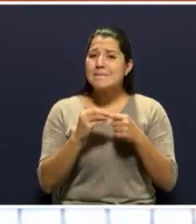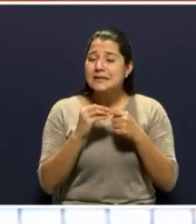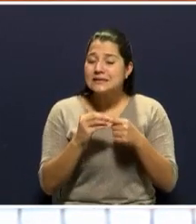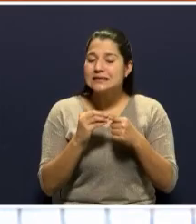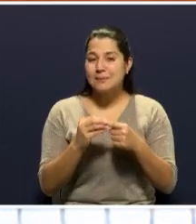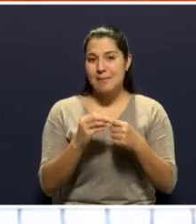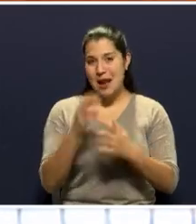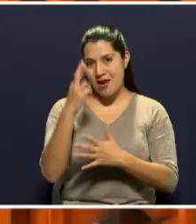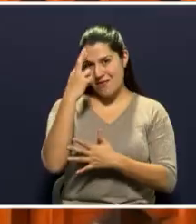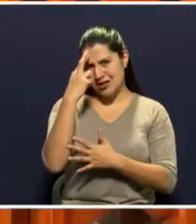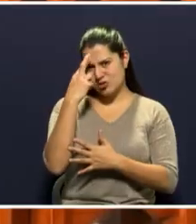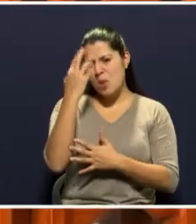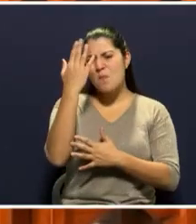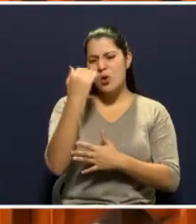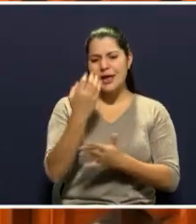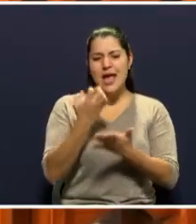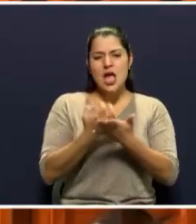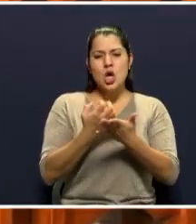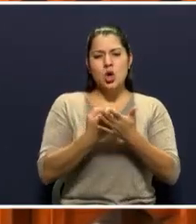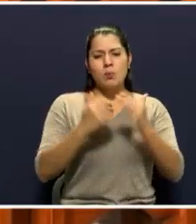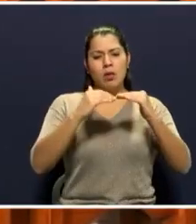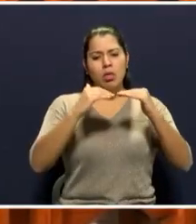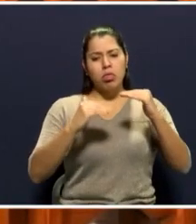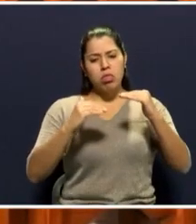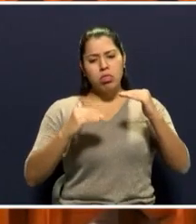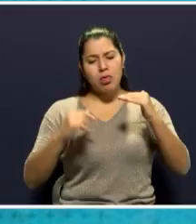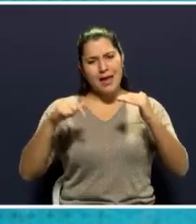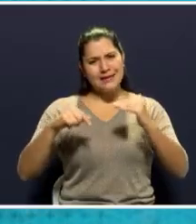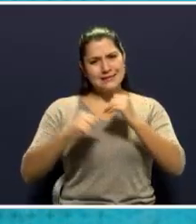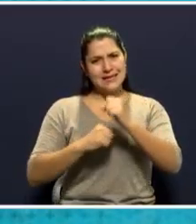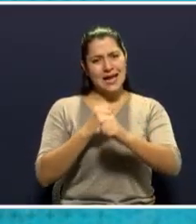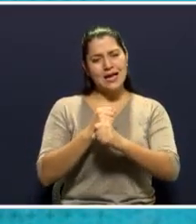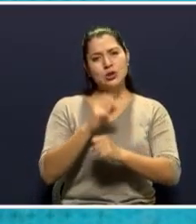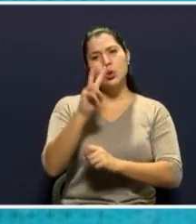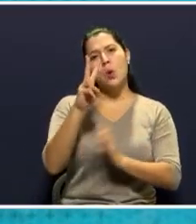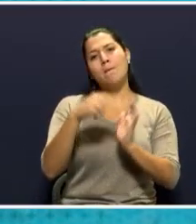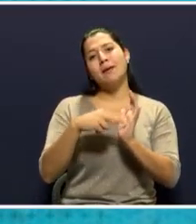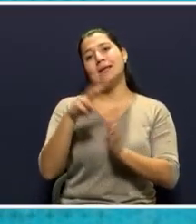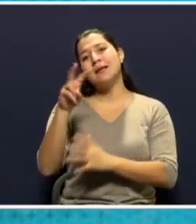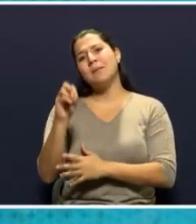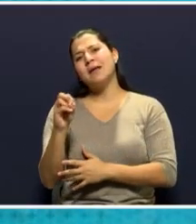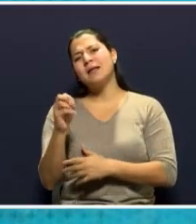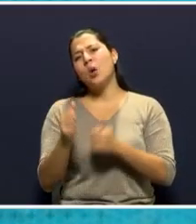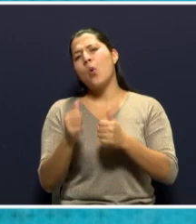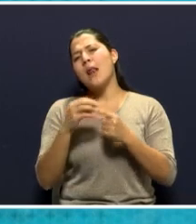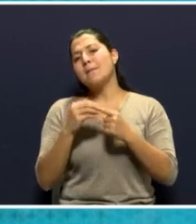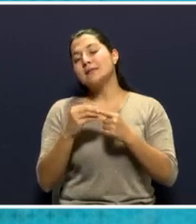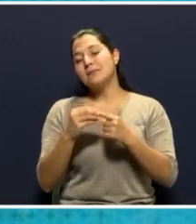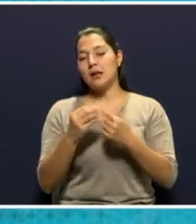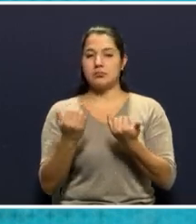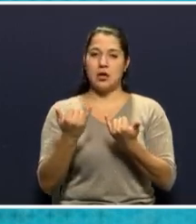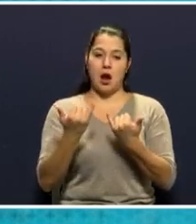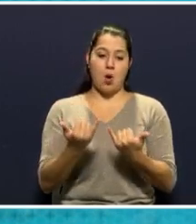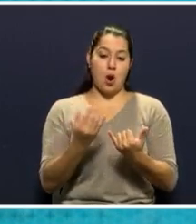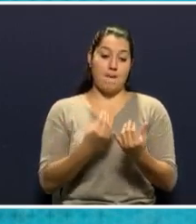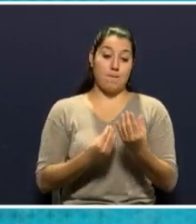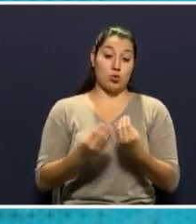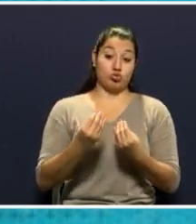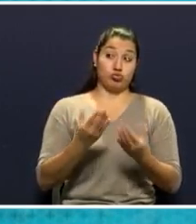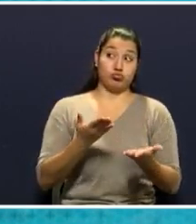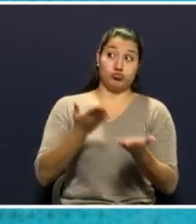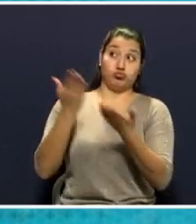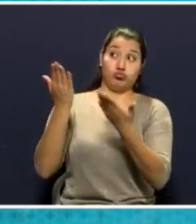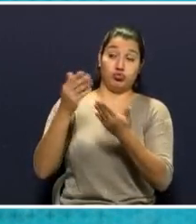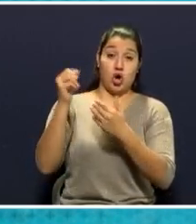recesión del año 2020 para nuestro país es la caída en las exportaciones, que es apenas parcialmente compensada